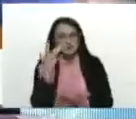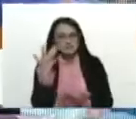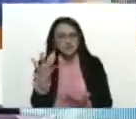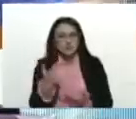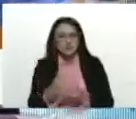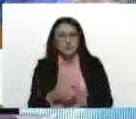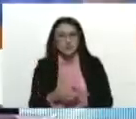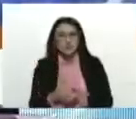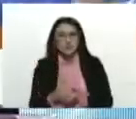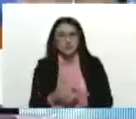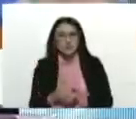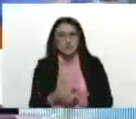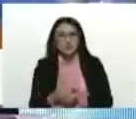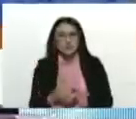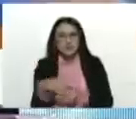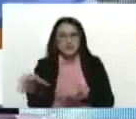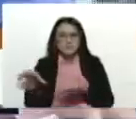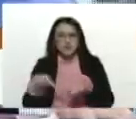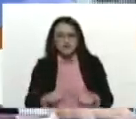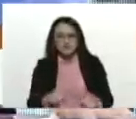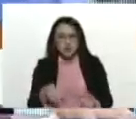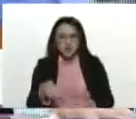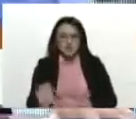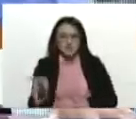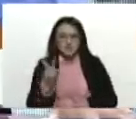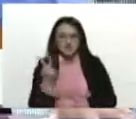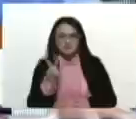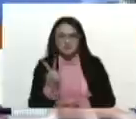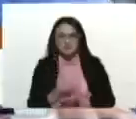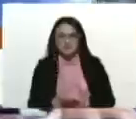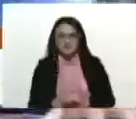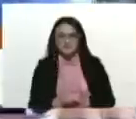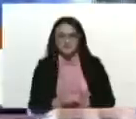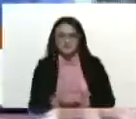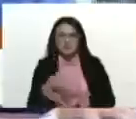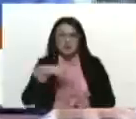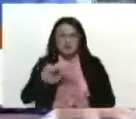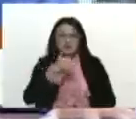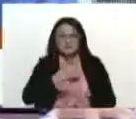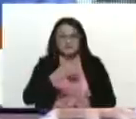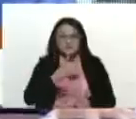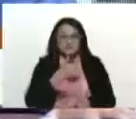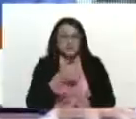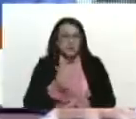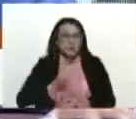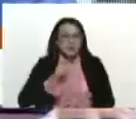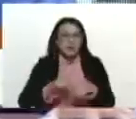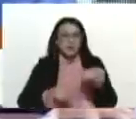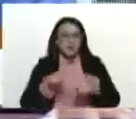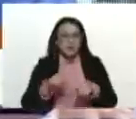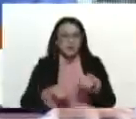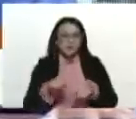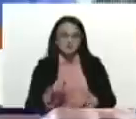la proeza de la invasión a nuestro país Nosotros hemos aguantado de todo